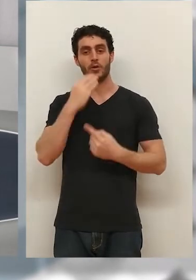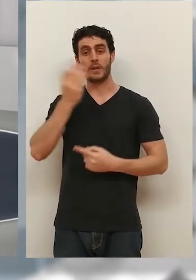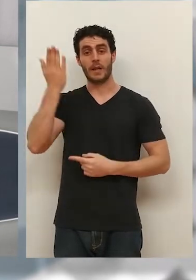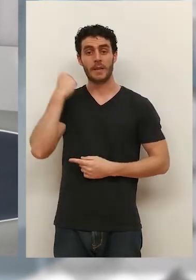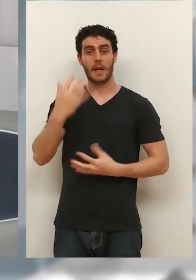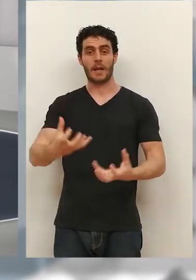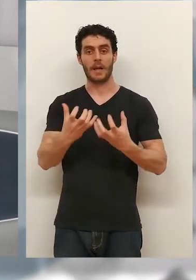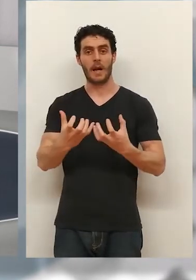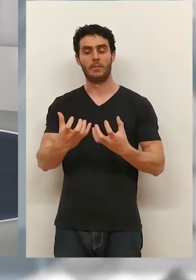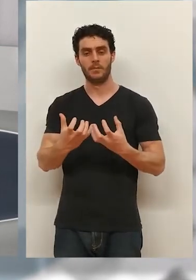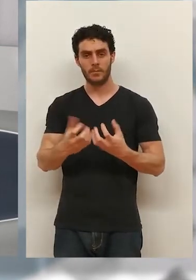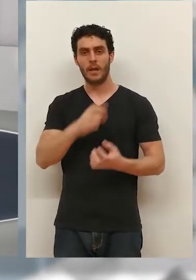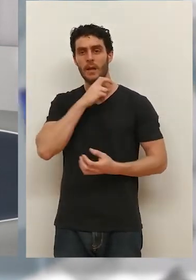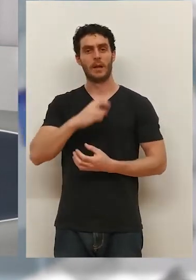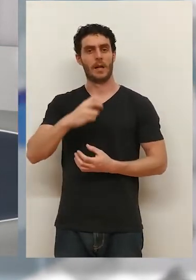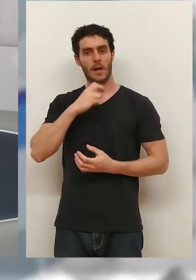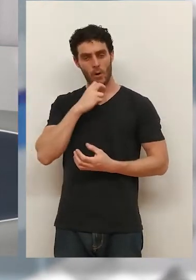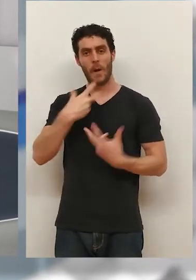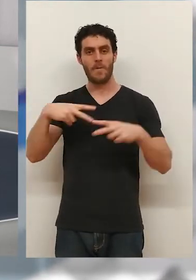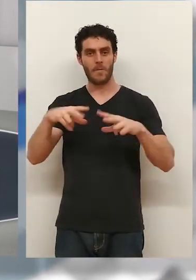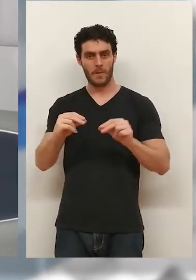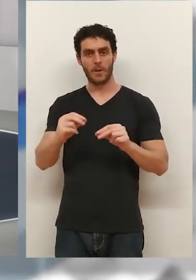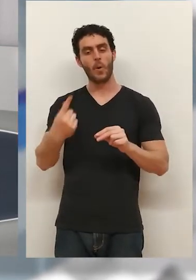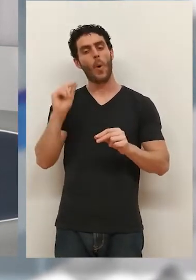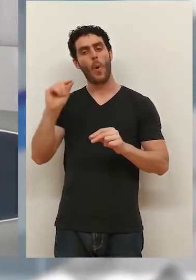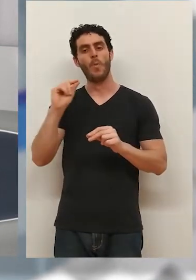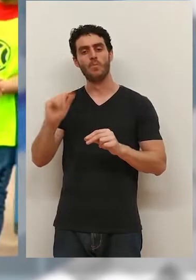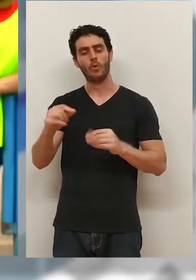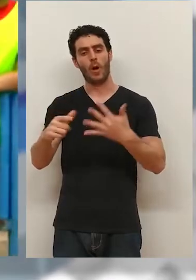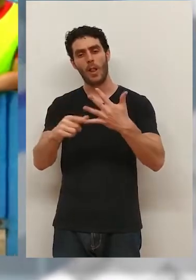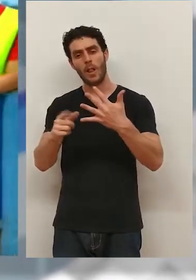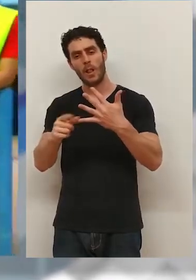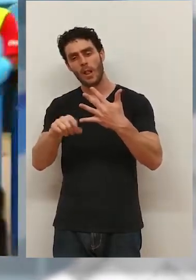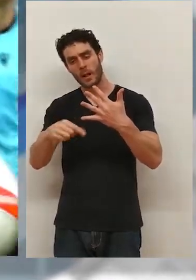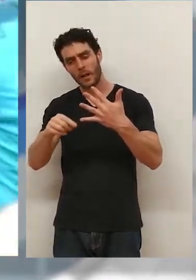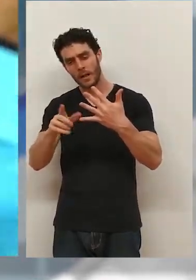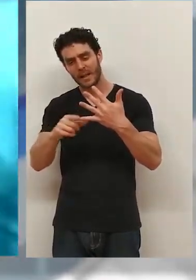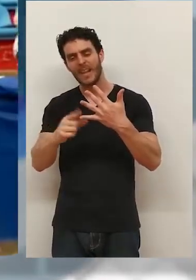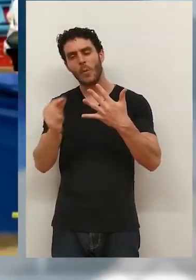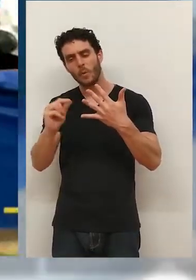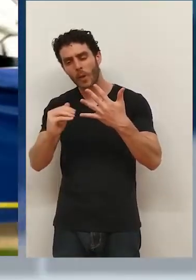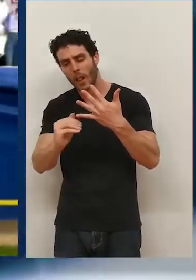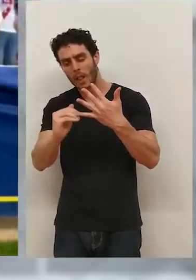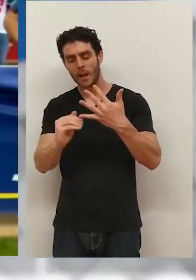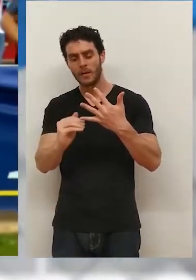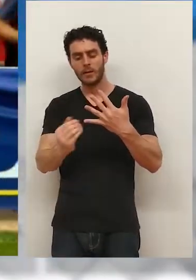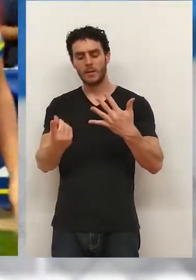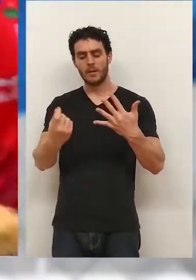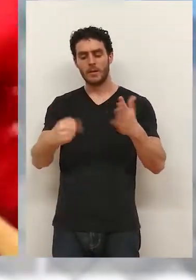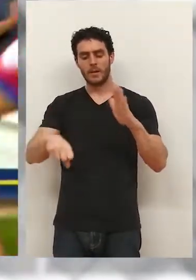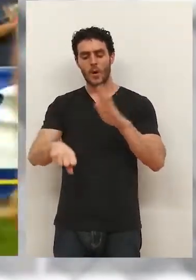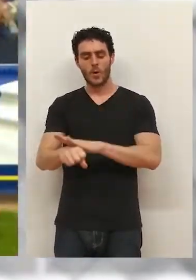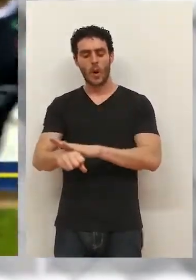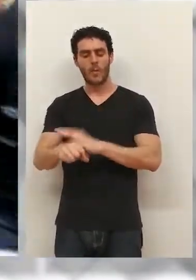parte condenó a un Calahorra que fue superior a su rival. Con el objetivo de seguir luchando por el playoff, saltó ayer el Calahorra